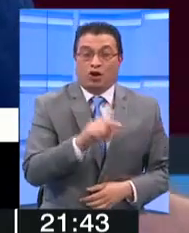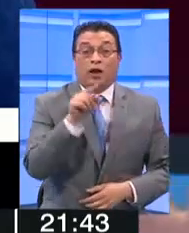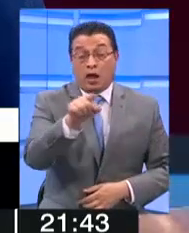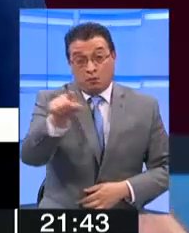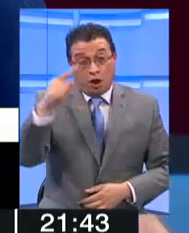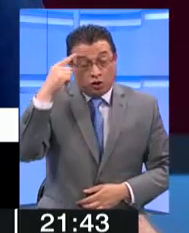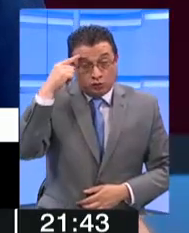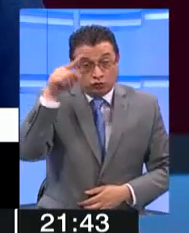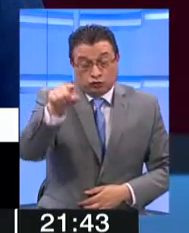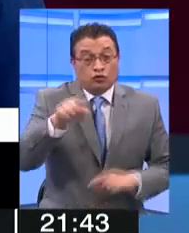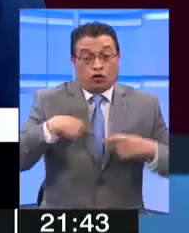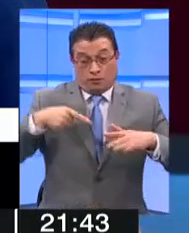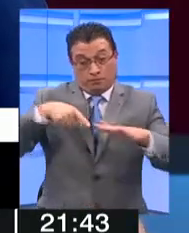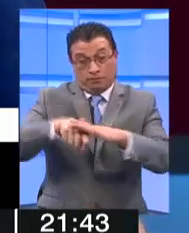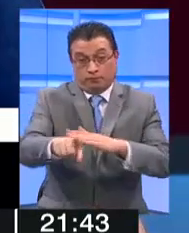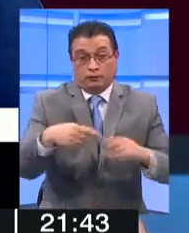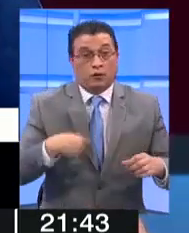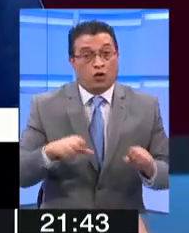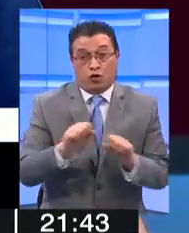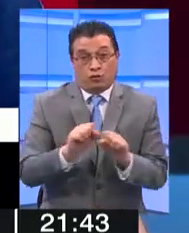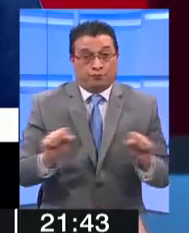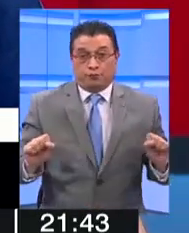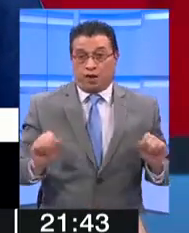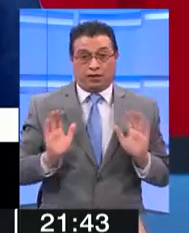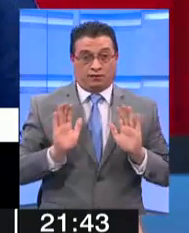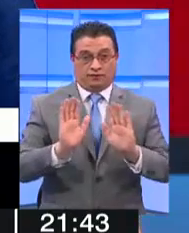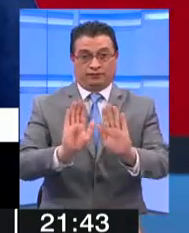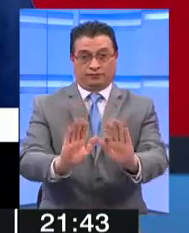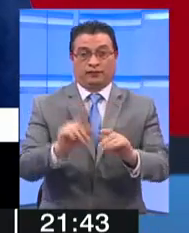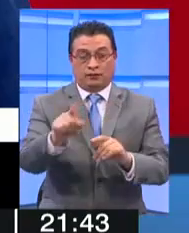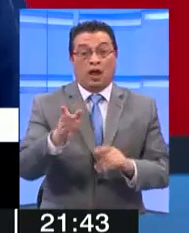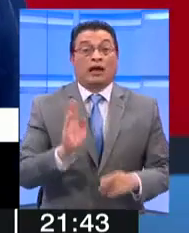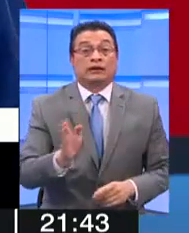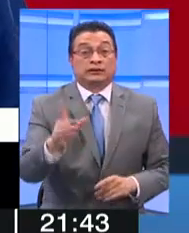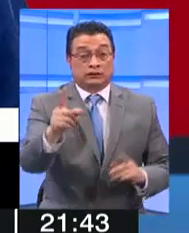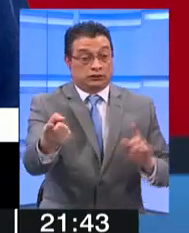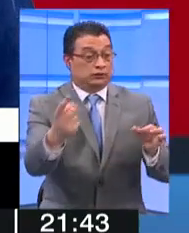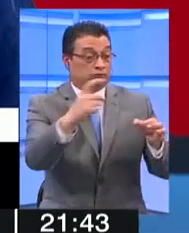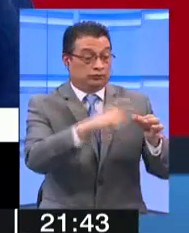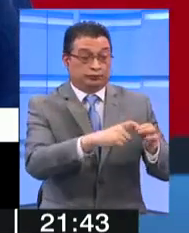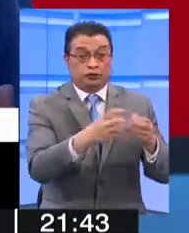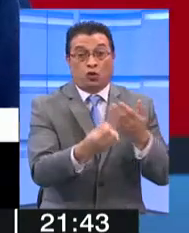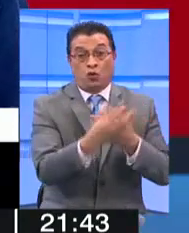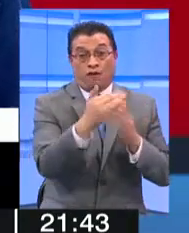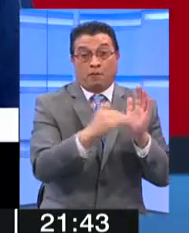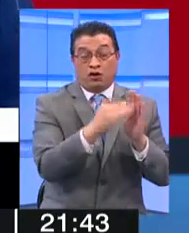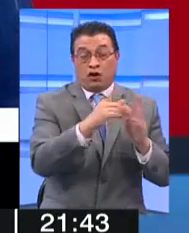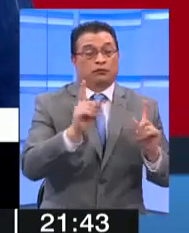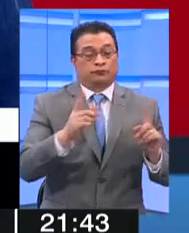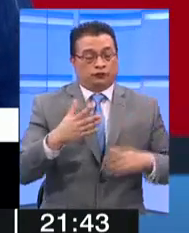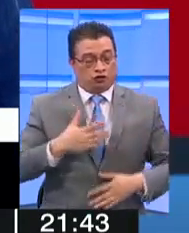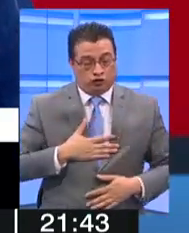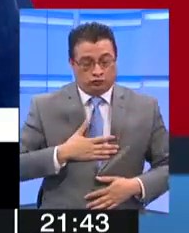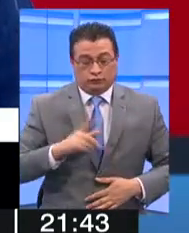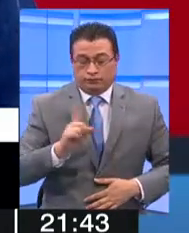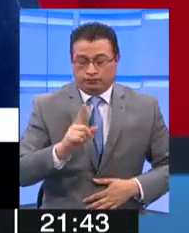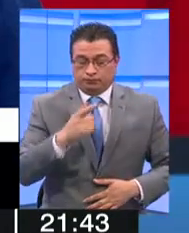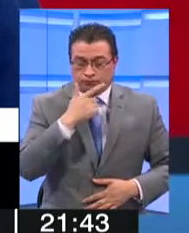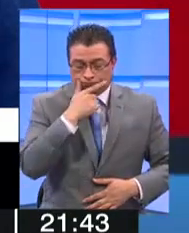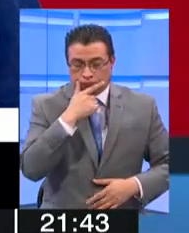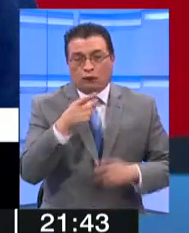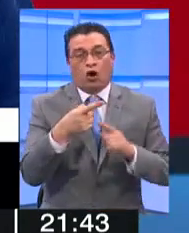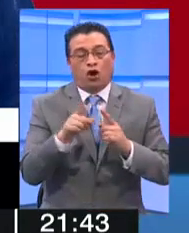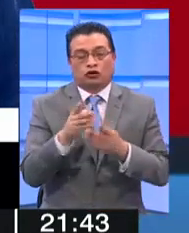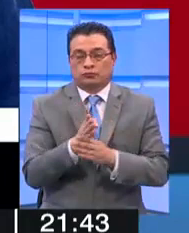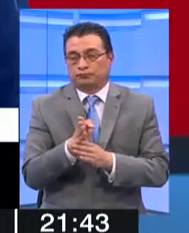la decisión, ahí nosotros no nos podemos meter. No es nuestra definición el que ellos sigan apostando por esa alianza. Nuestra apuesta es una